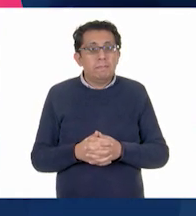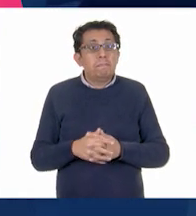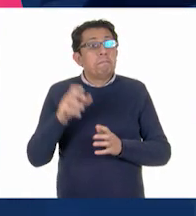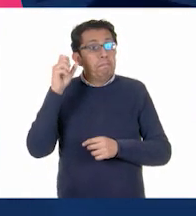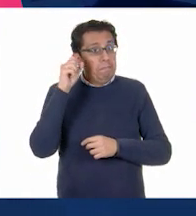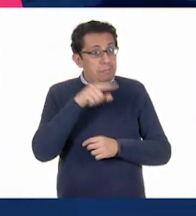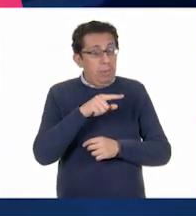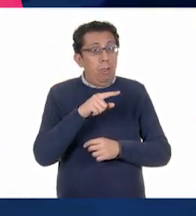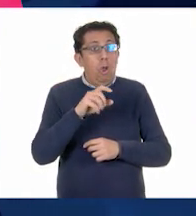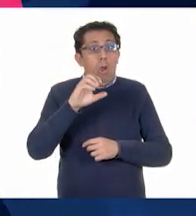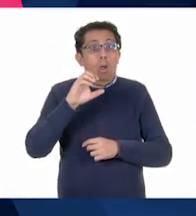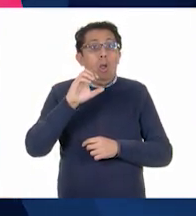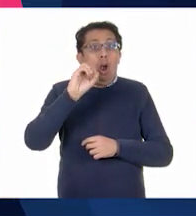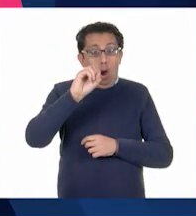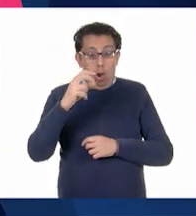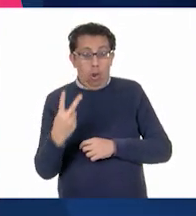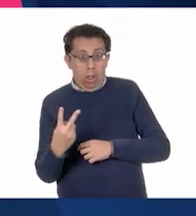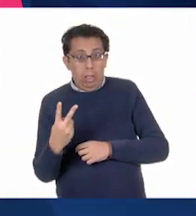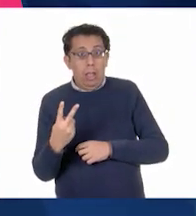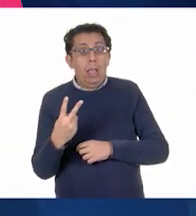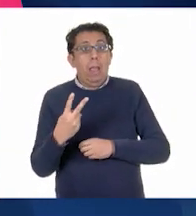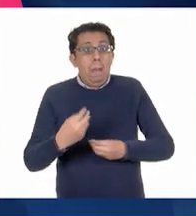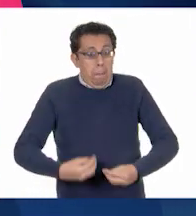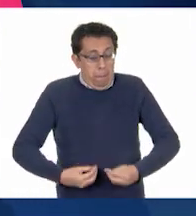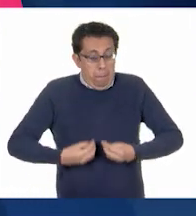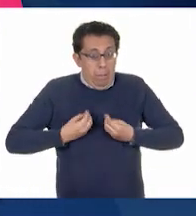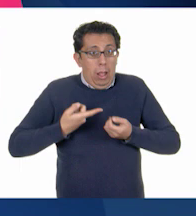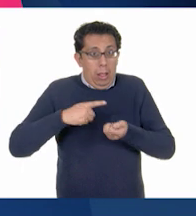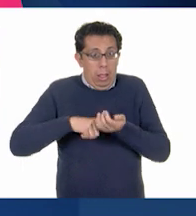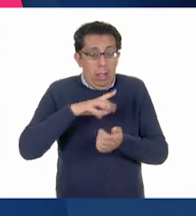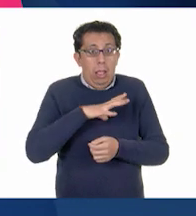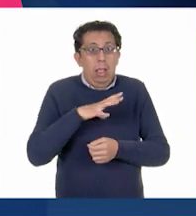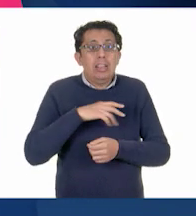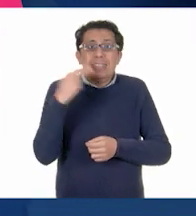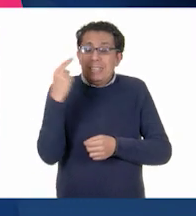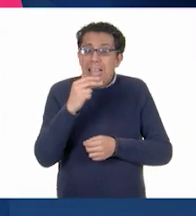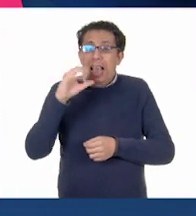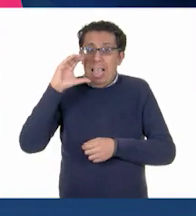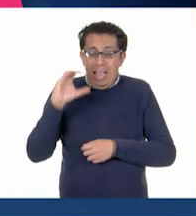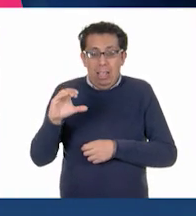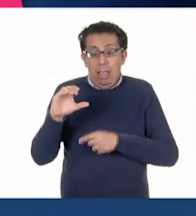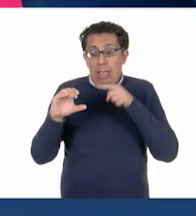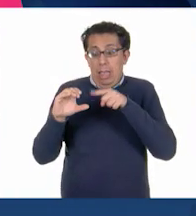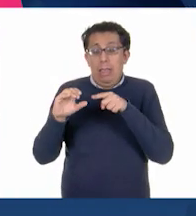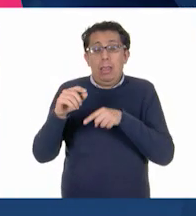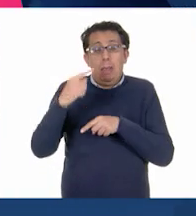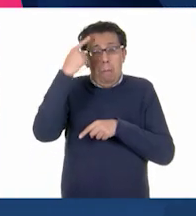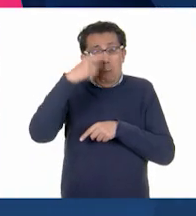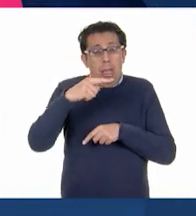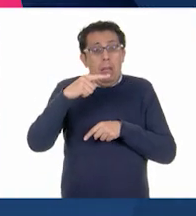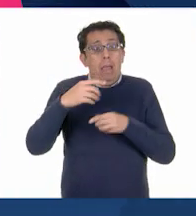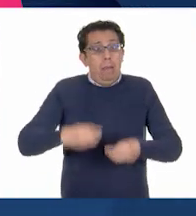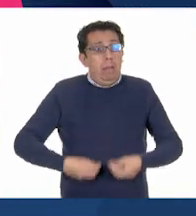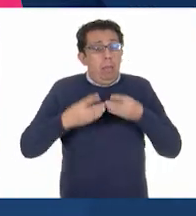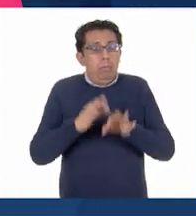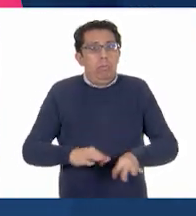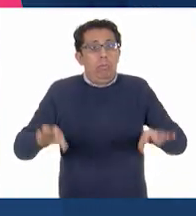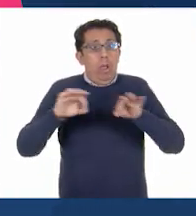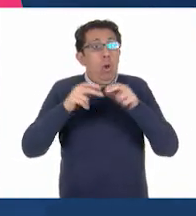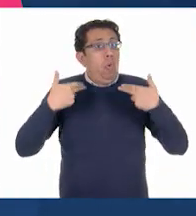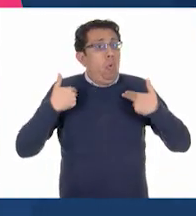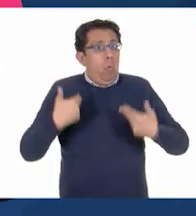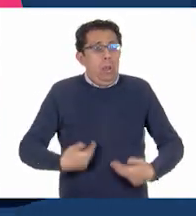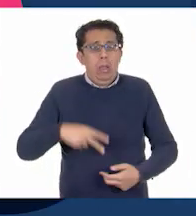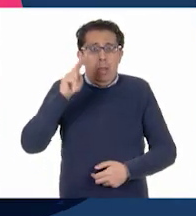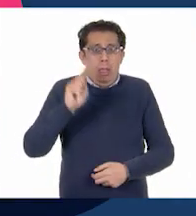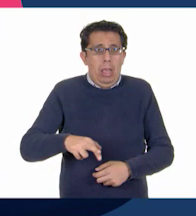Además del oxígeno, todos los seres vivos necesitamos el carbono, elemento fundamental para la vida. Como seres humanos, tenemos la gran responsabilidad